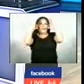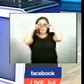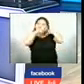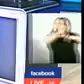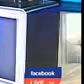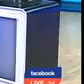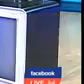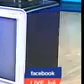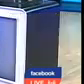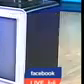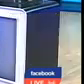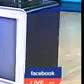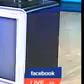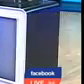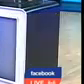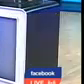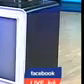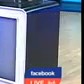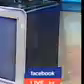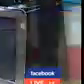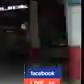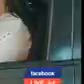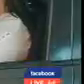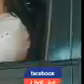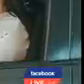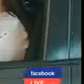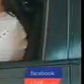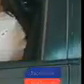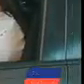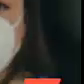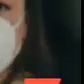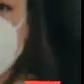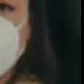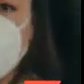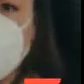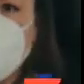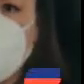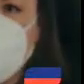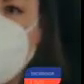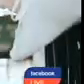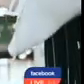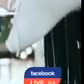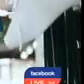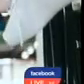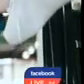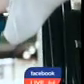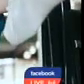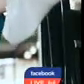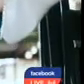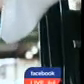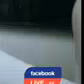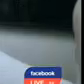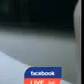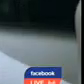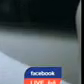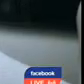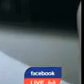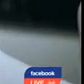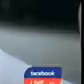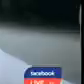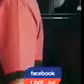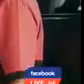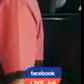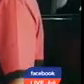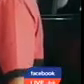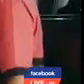Bienvenidos, vamos con nuestros titulares. En Excel Talleres garantizamos un ambiente seguro para proteger tu